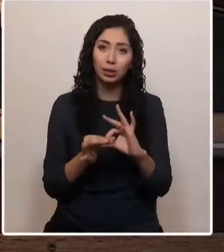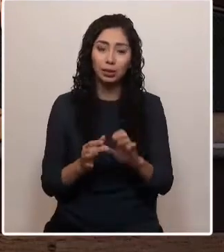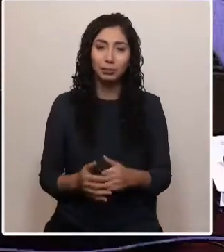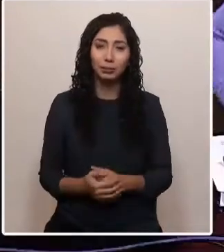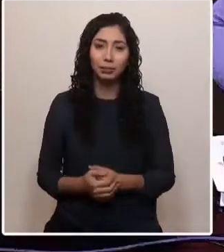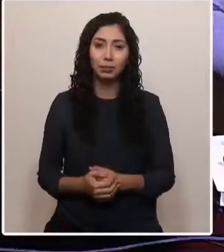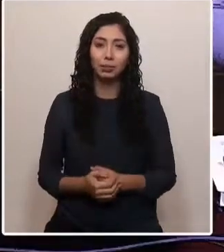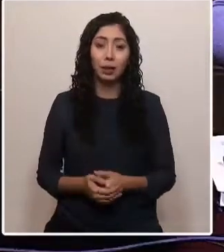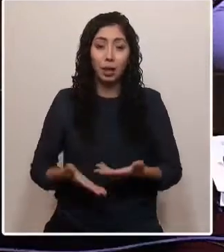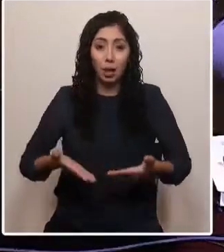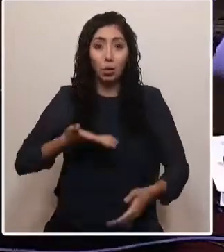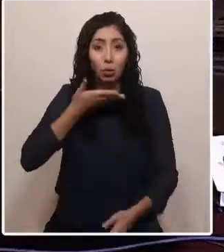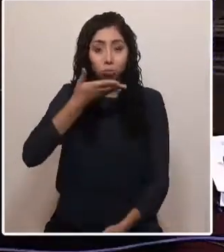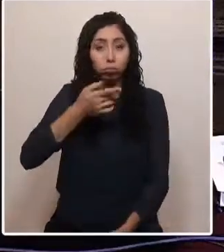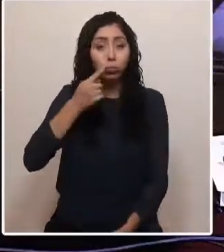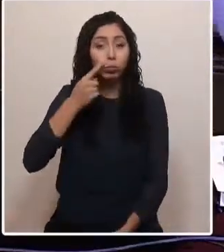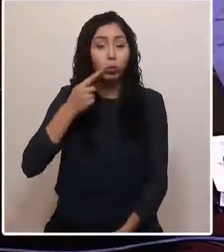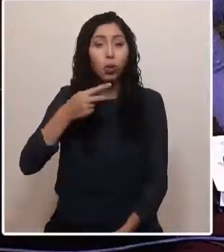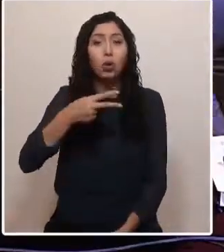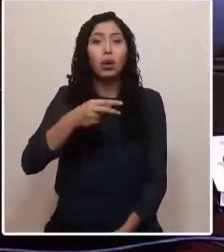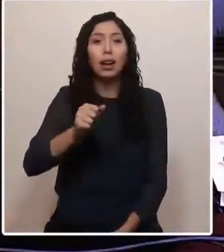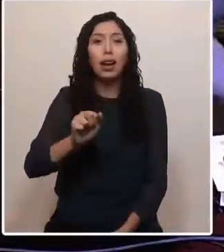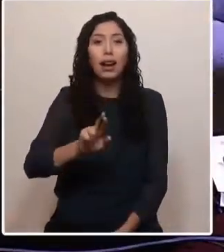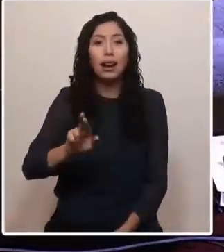Tiene la palabra el convencional Harry Jürgensen.